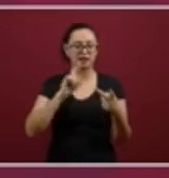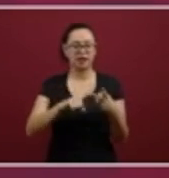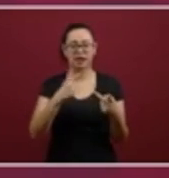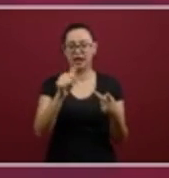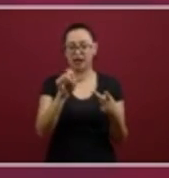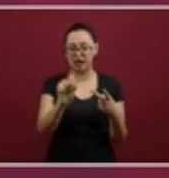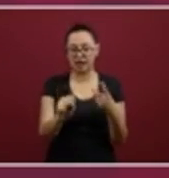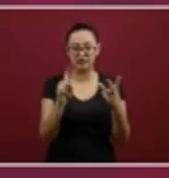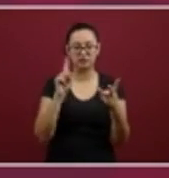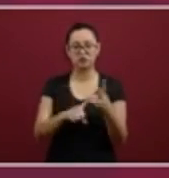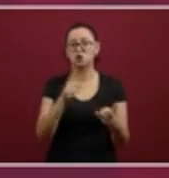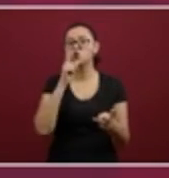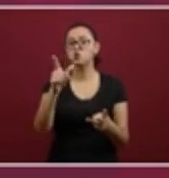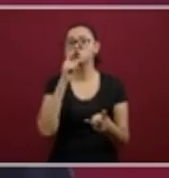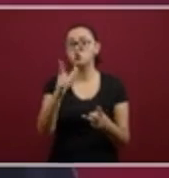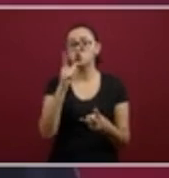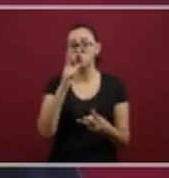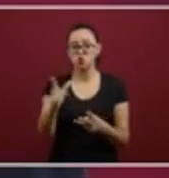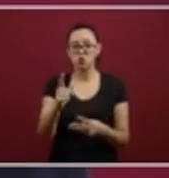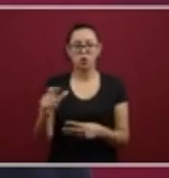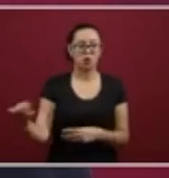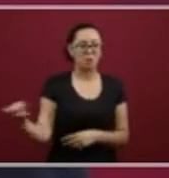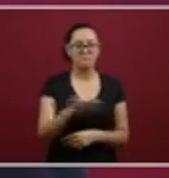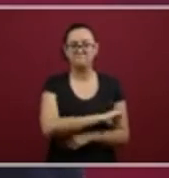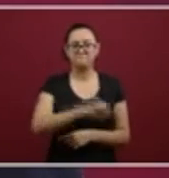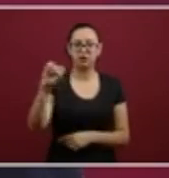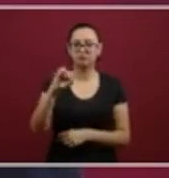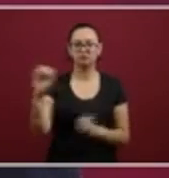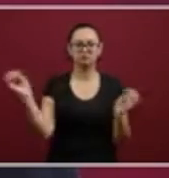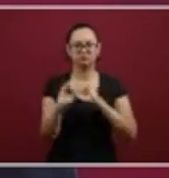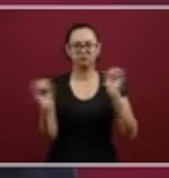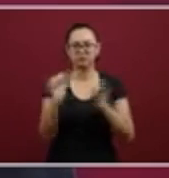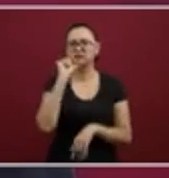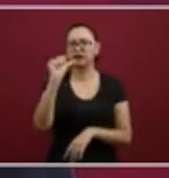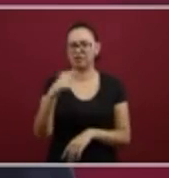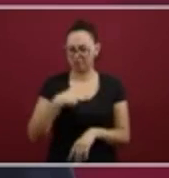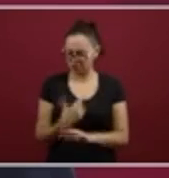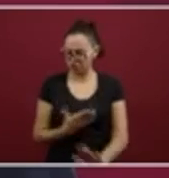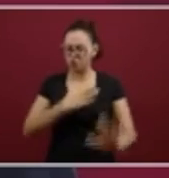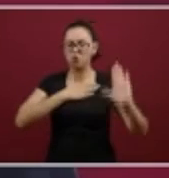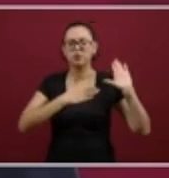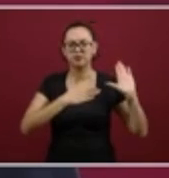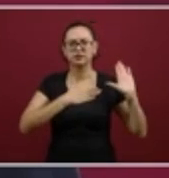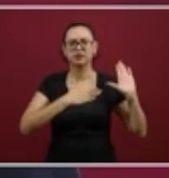luz, en términos reales, que ese fue mi compromiso